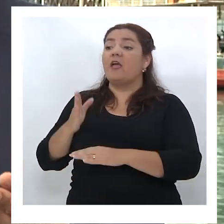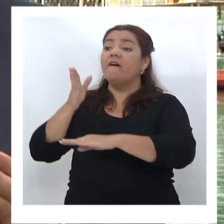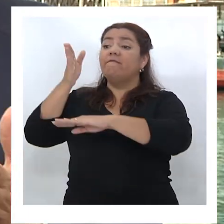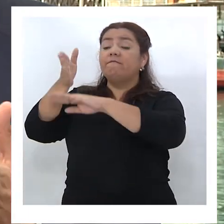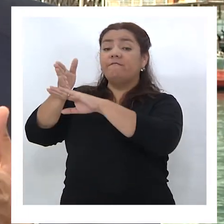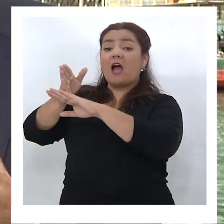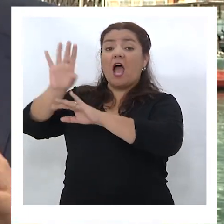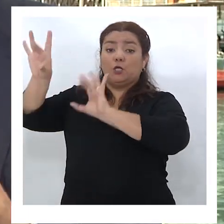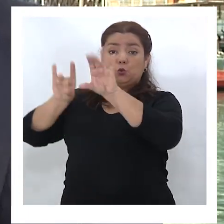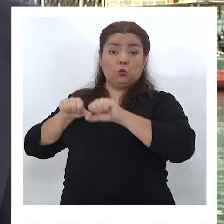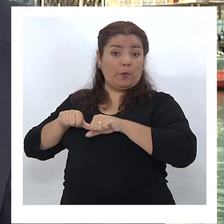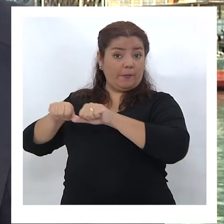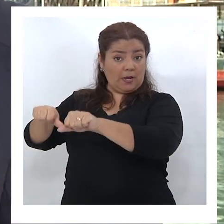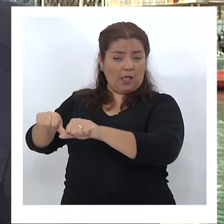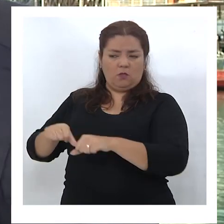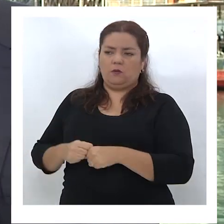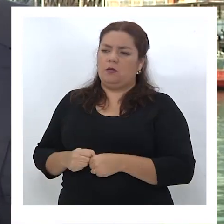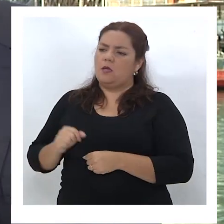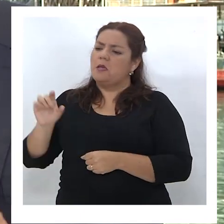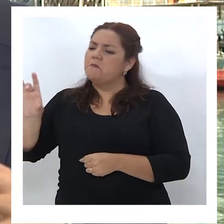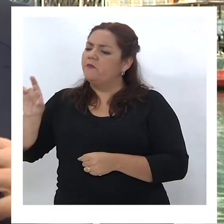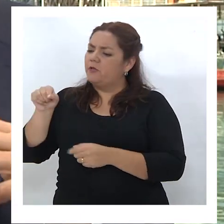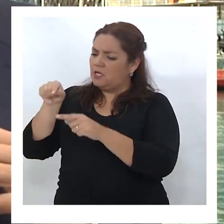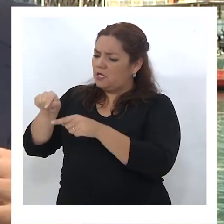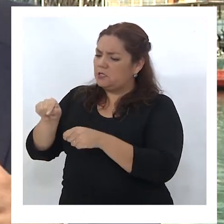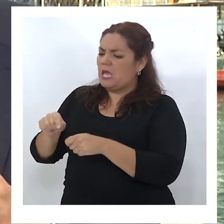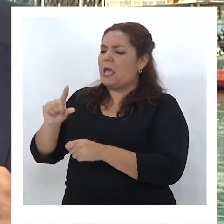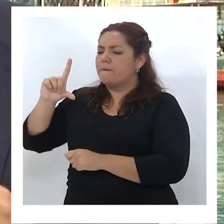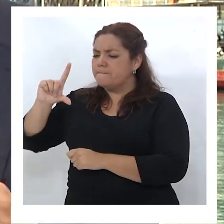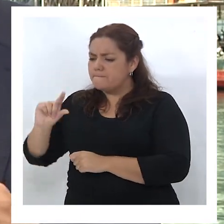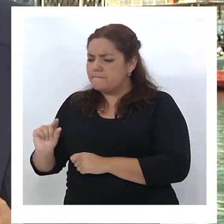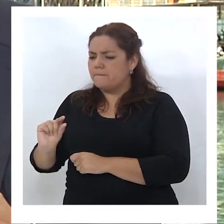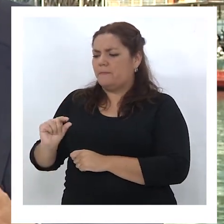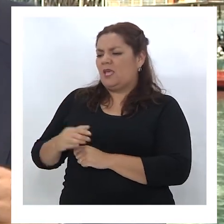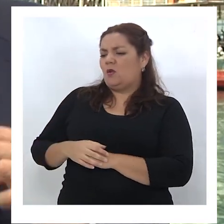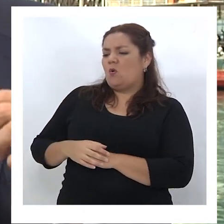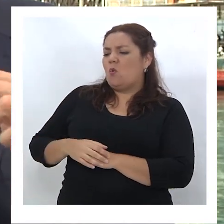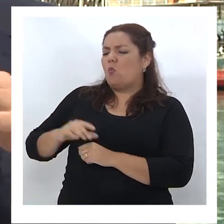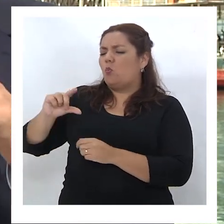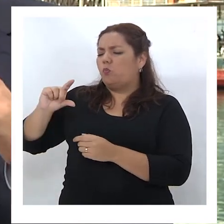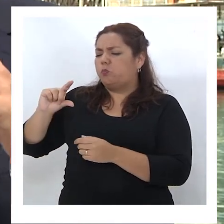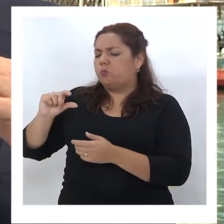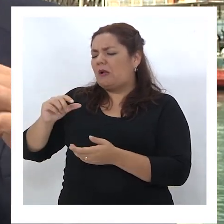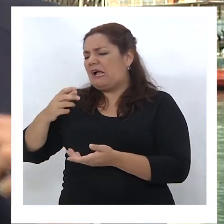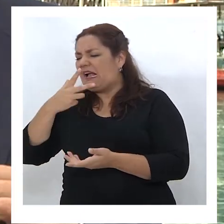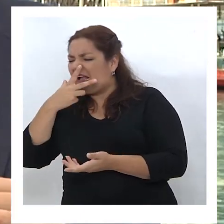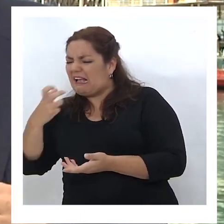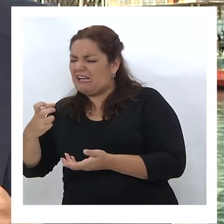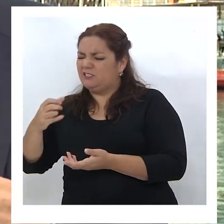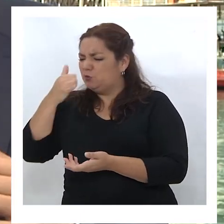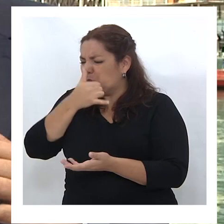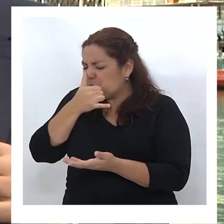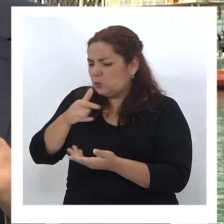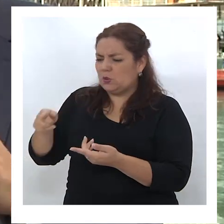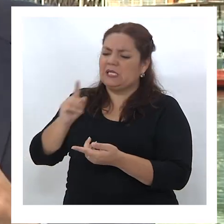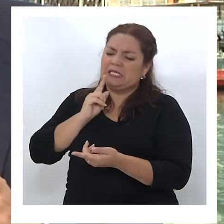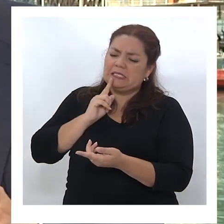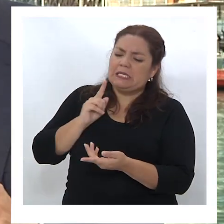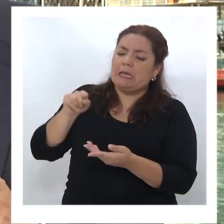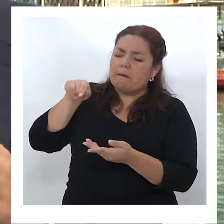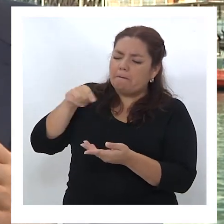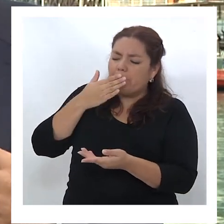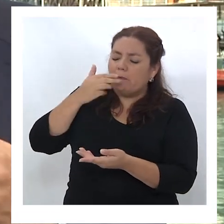producto que emite menos gases de efecto invernadero, que tiene menor huella de carbono, que tiene menor huella de agua, que es